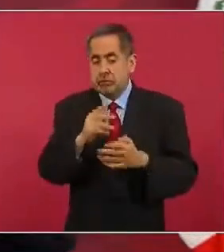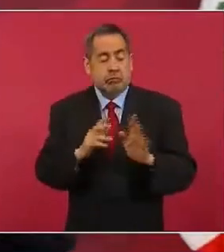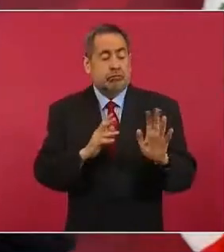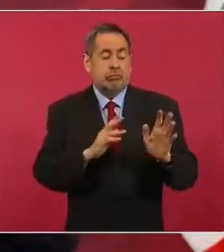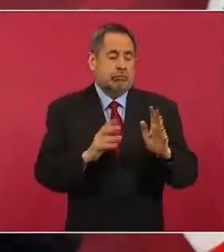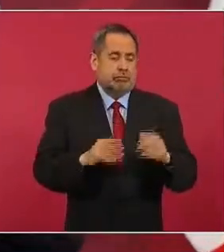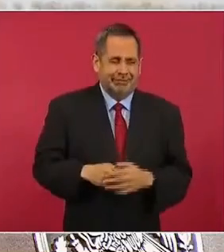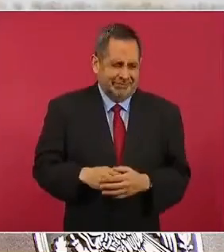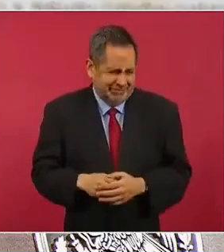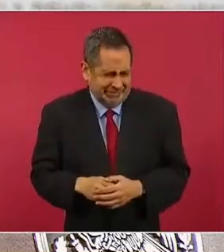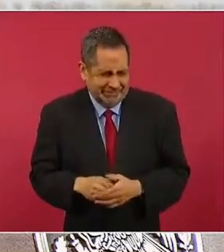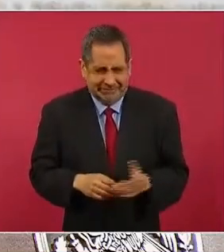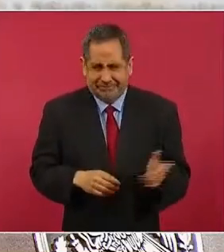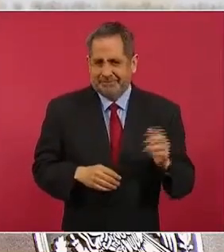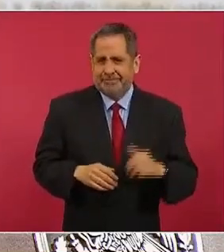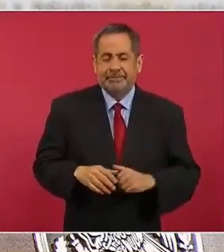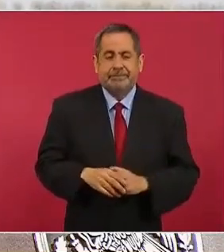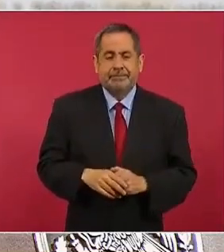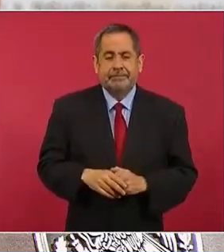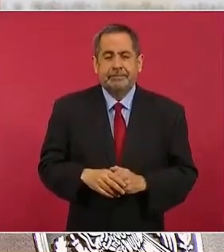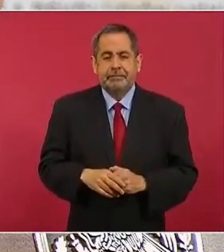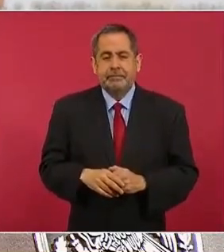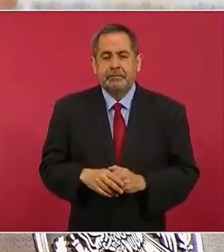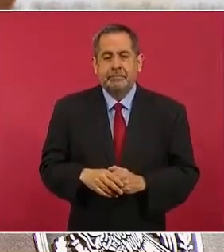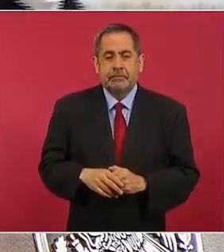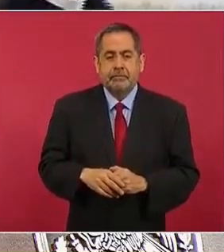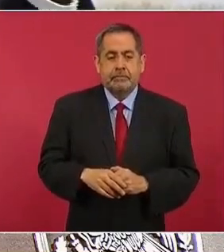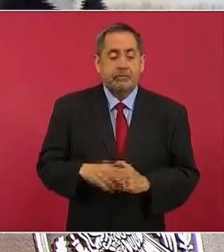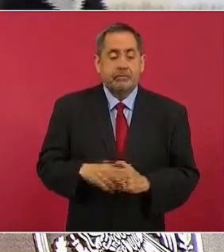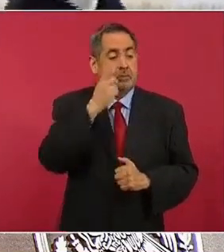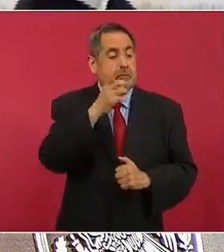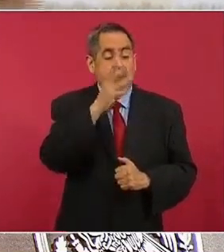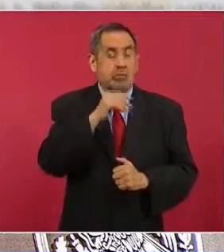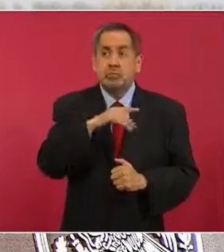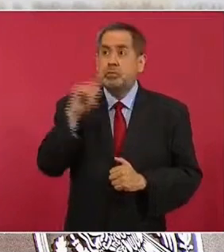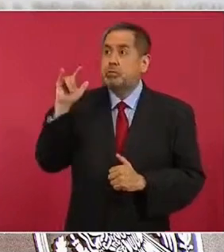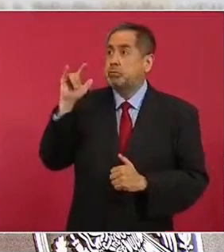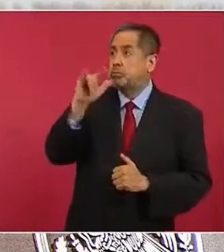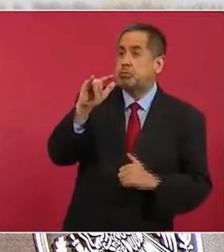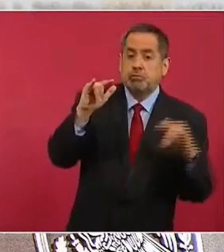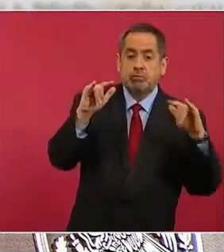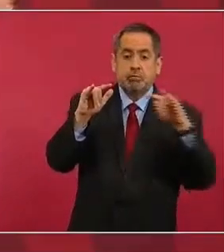aeropuertos, se iba a producir interferencia.